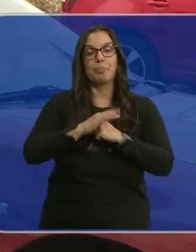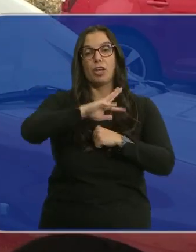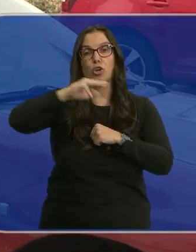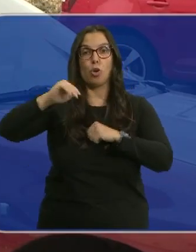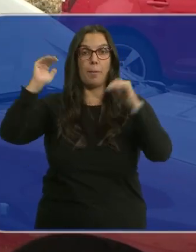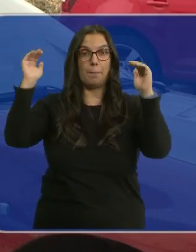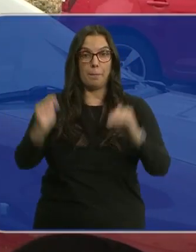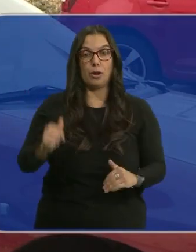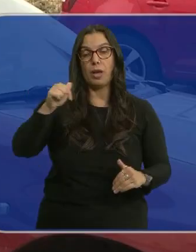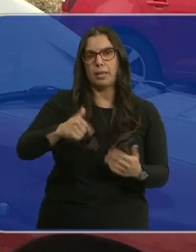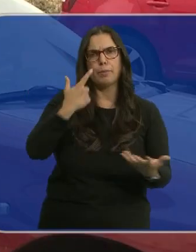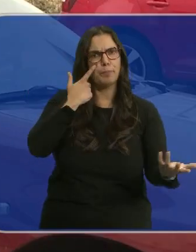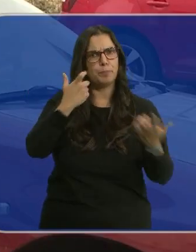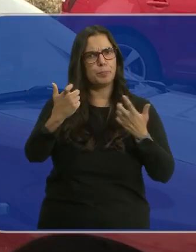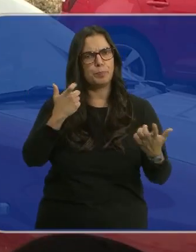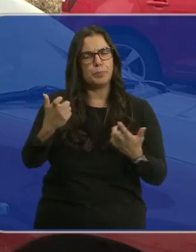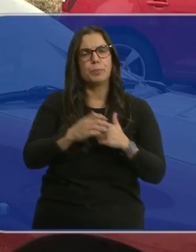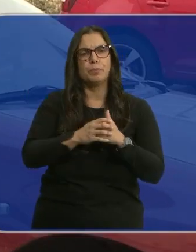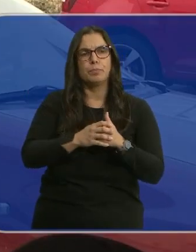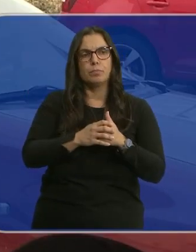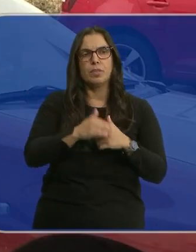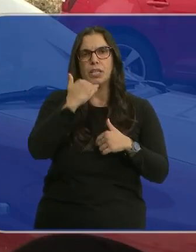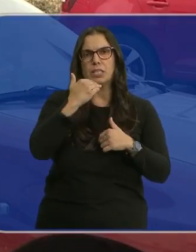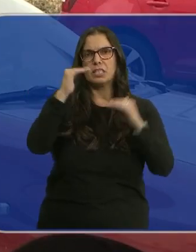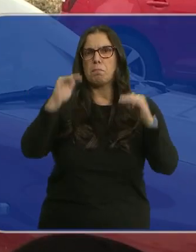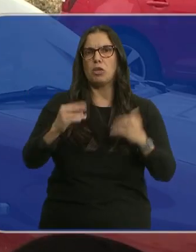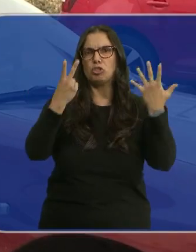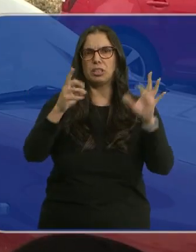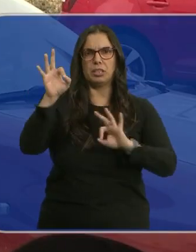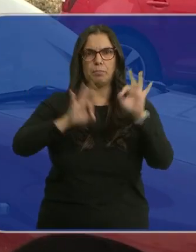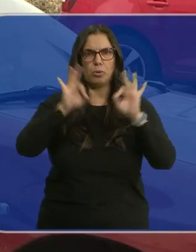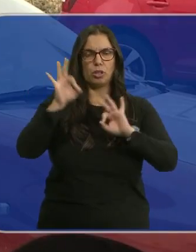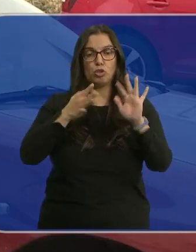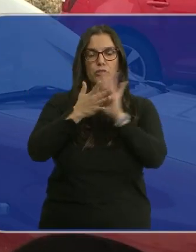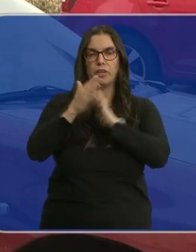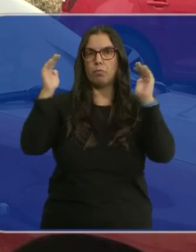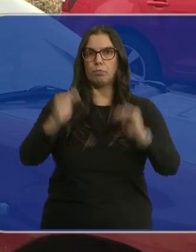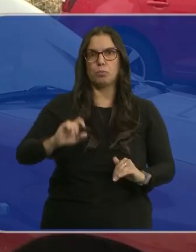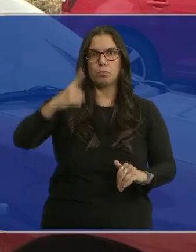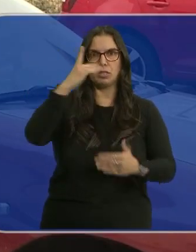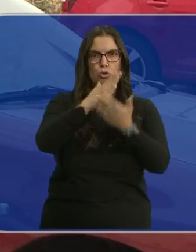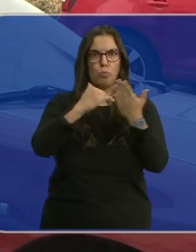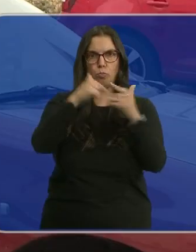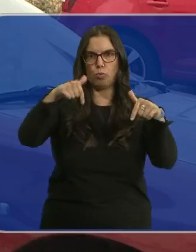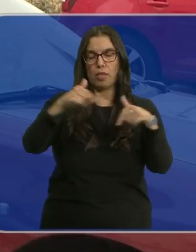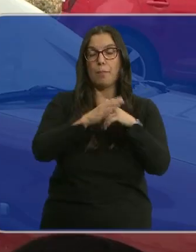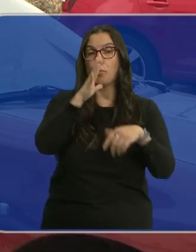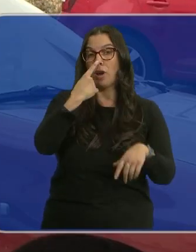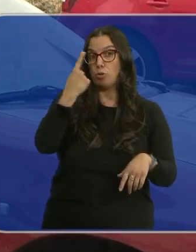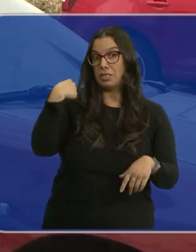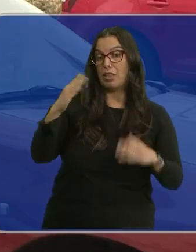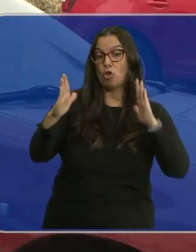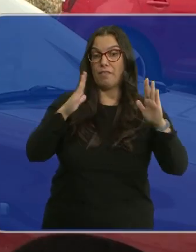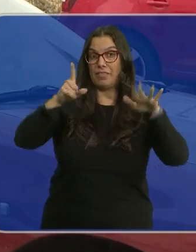estos hurtos aquí es significativo. La bajada roza el 70% y es la mayor caída de la comunidad. Y es que el año anterior,